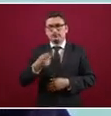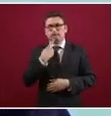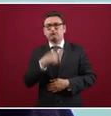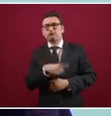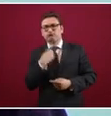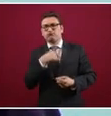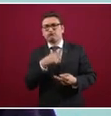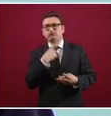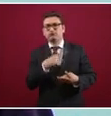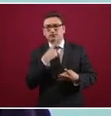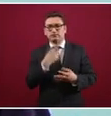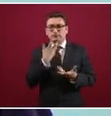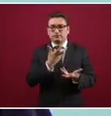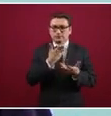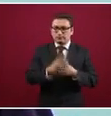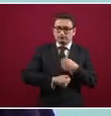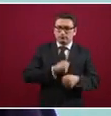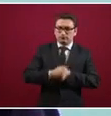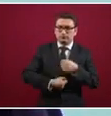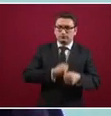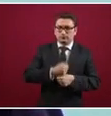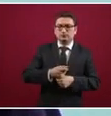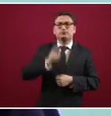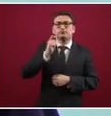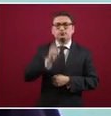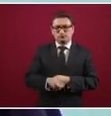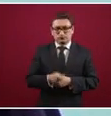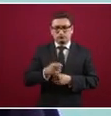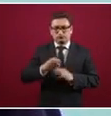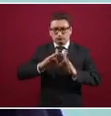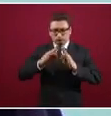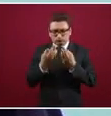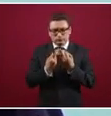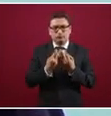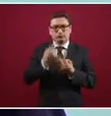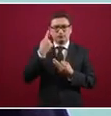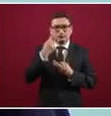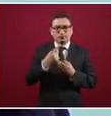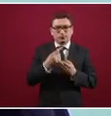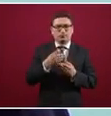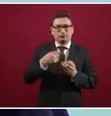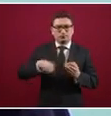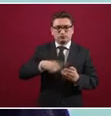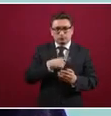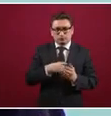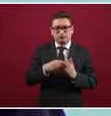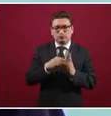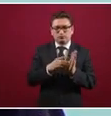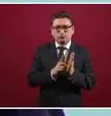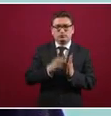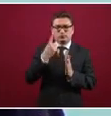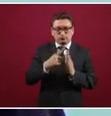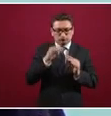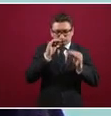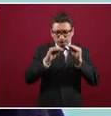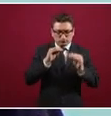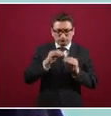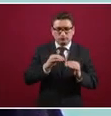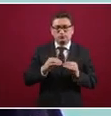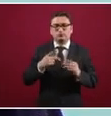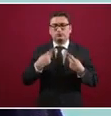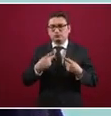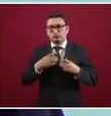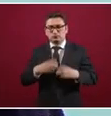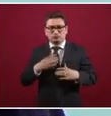y pidiendo por muchos años un mecanismo extraordinario forense estamos en conversaciones desde la